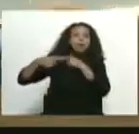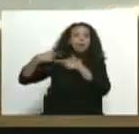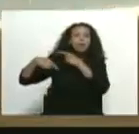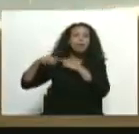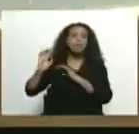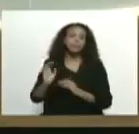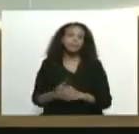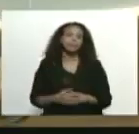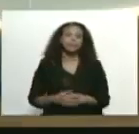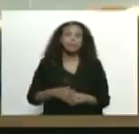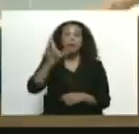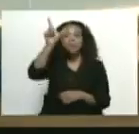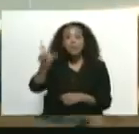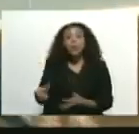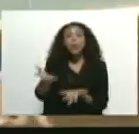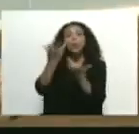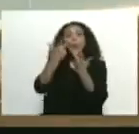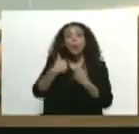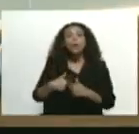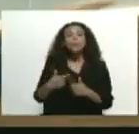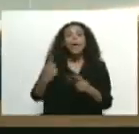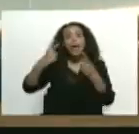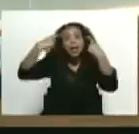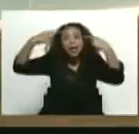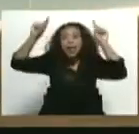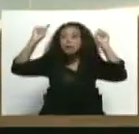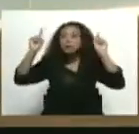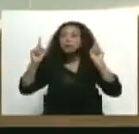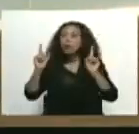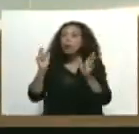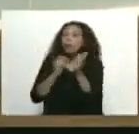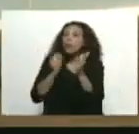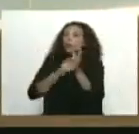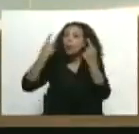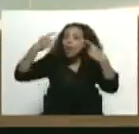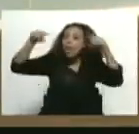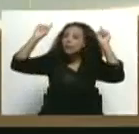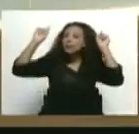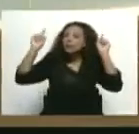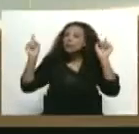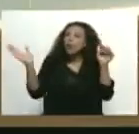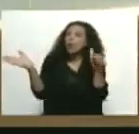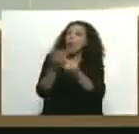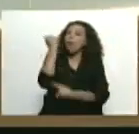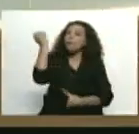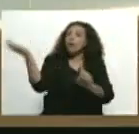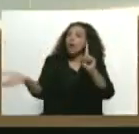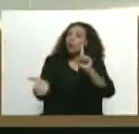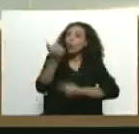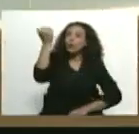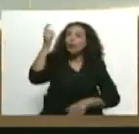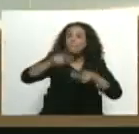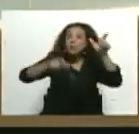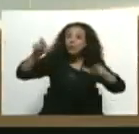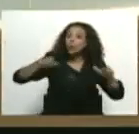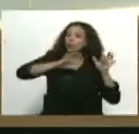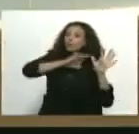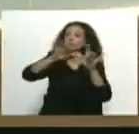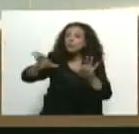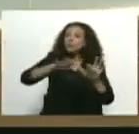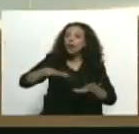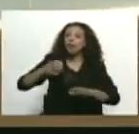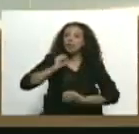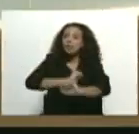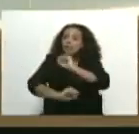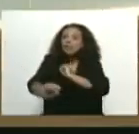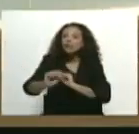pueblo de Falcón. Víctor, ¿cuál es el éxito, la clave del éxito de que el pueblo se motive y salga a la calle a defender su patria, a defender